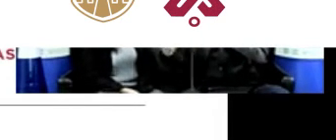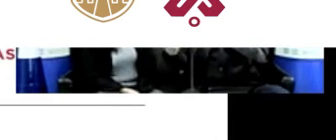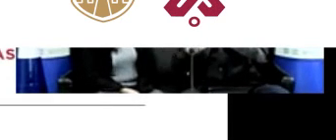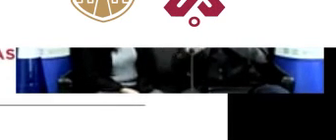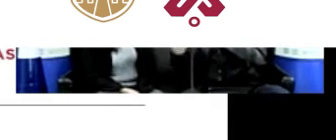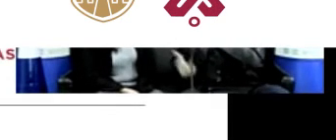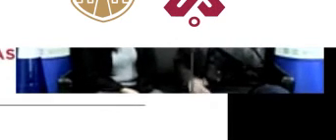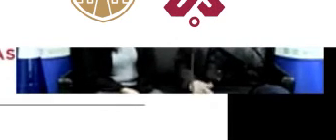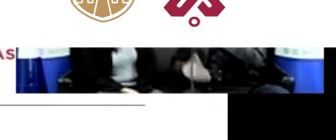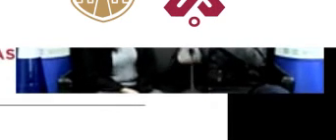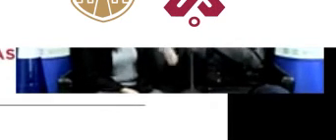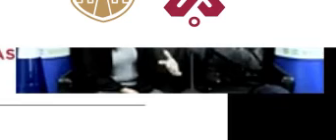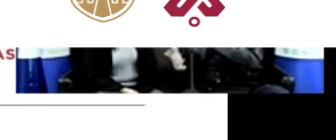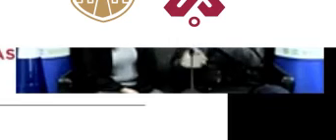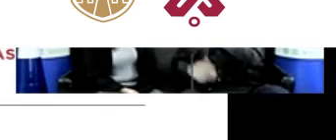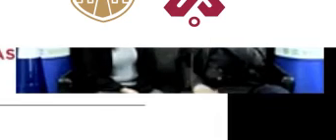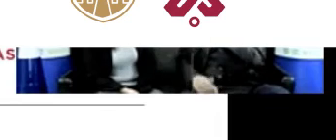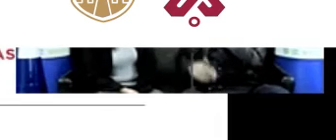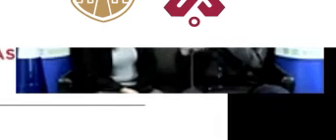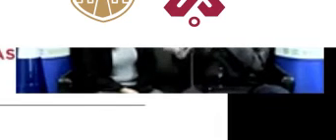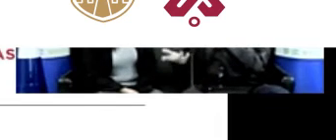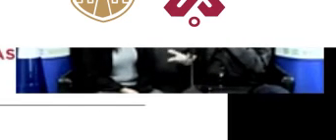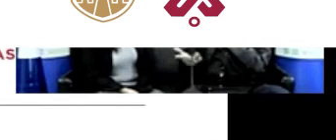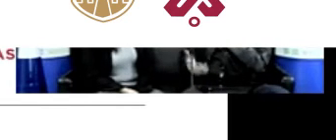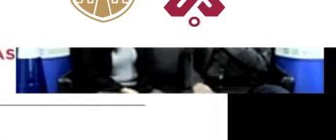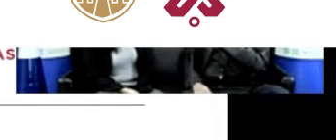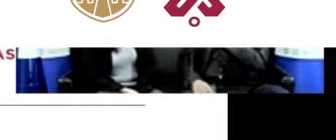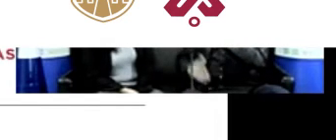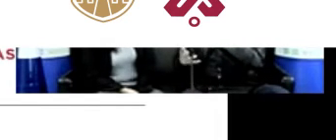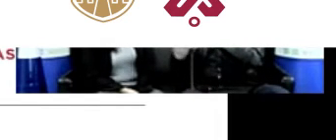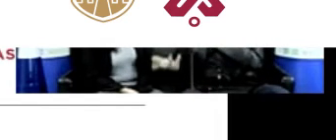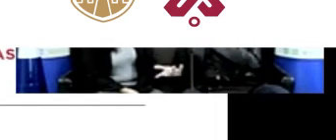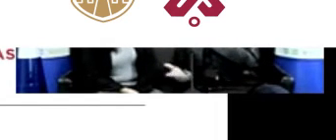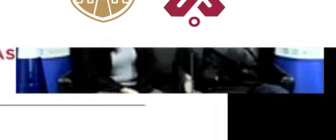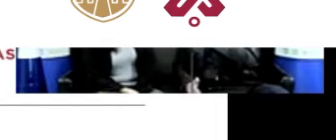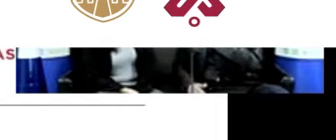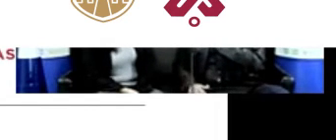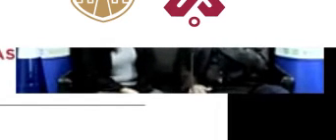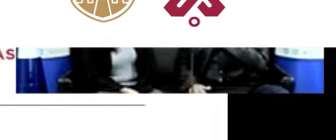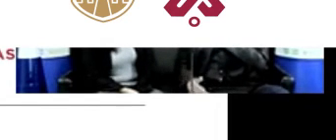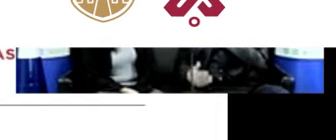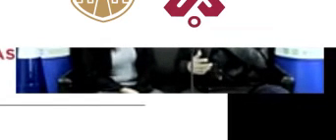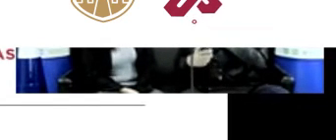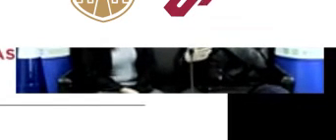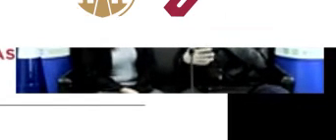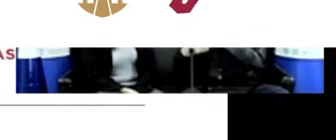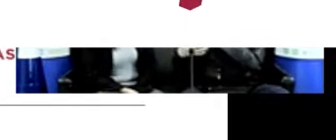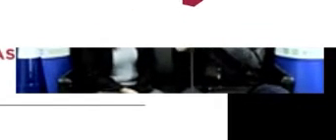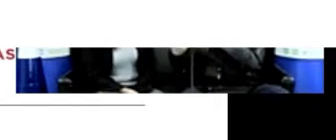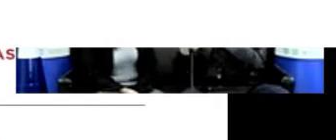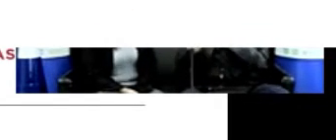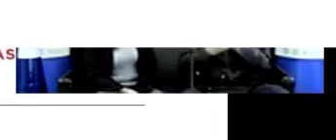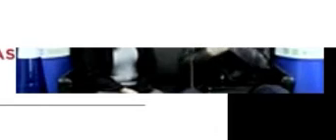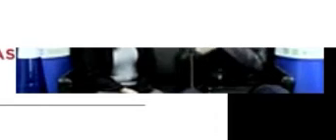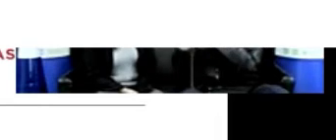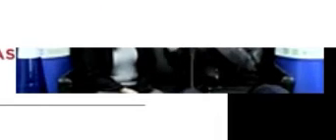las personas de su entorno, oye, te ves bien, oye, ¿qué te has hecho? Te ves adelgazado. O la persona se empieza a